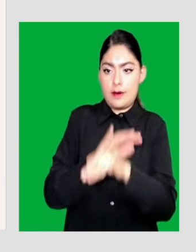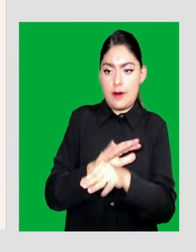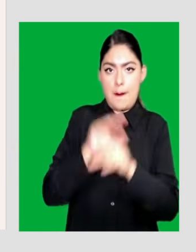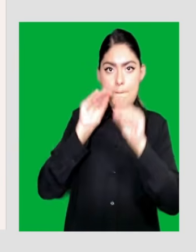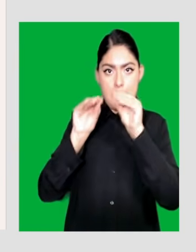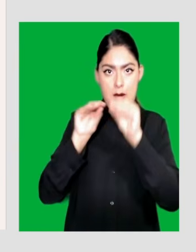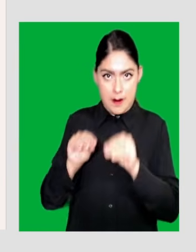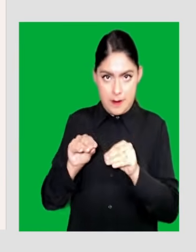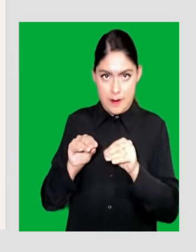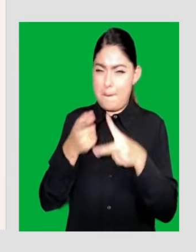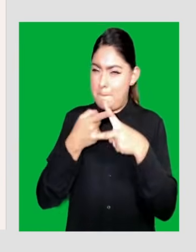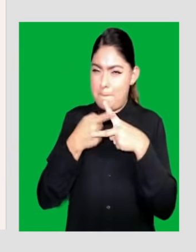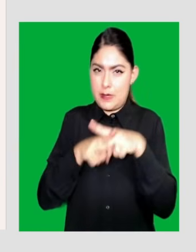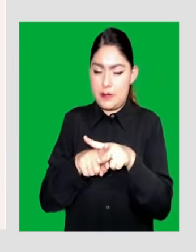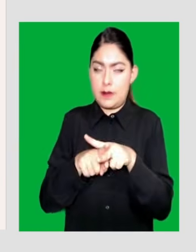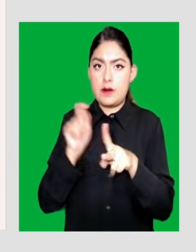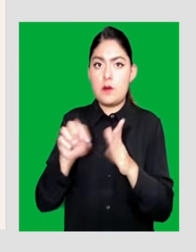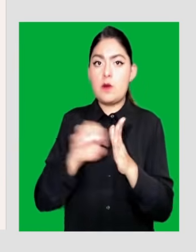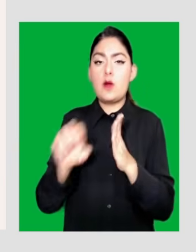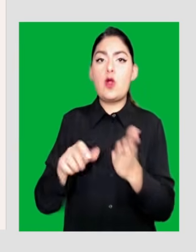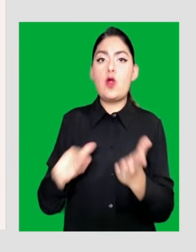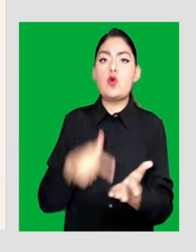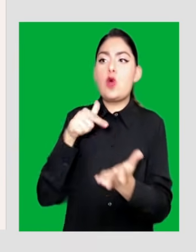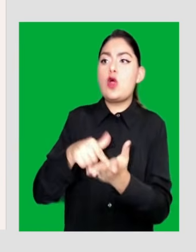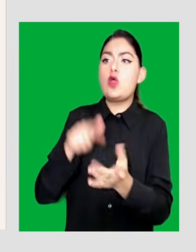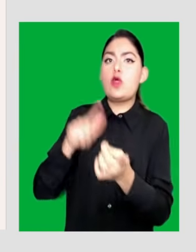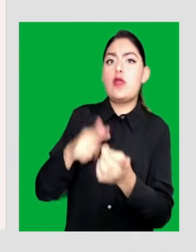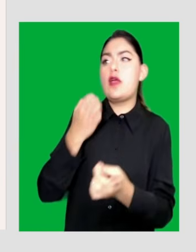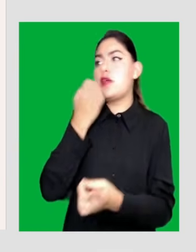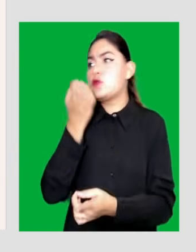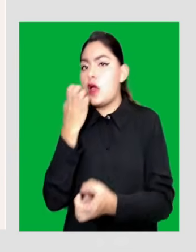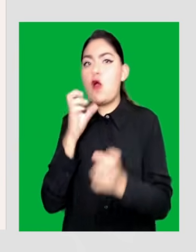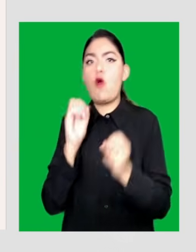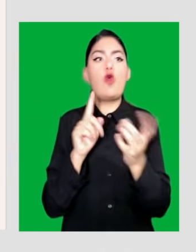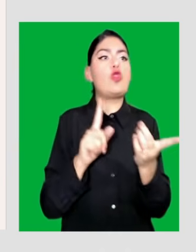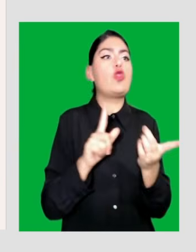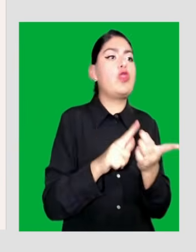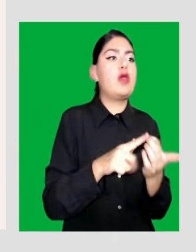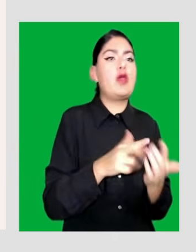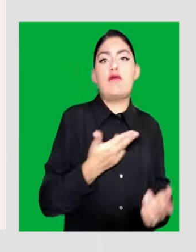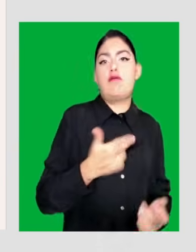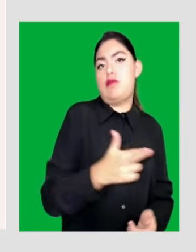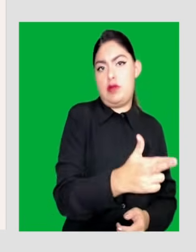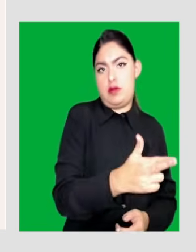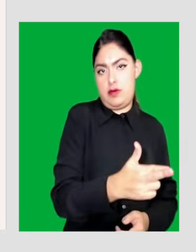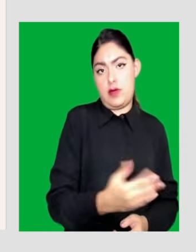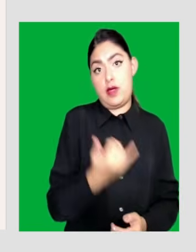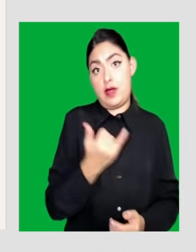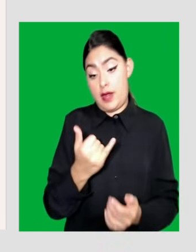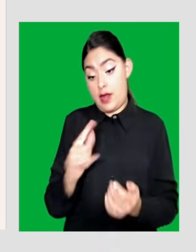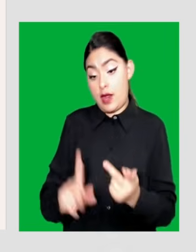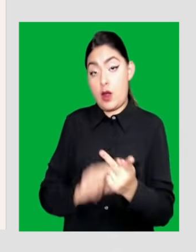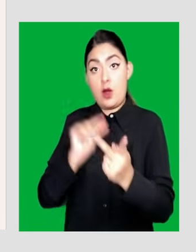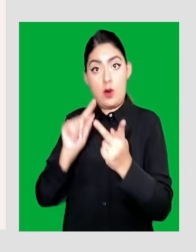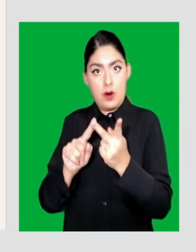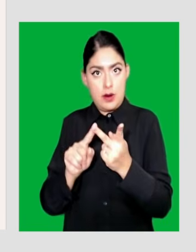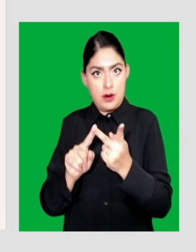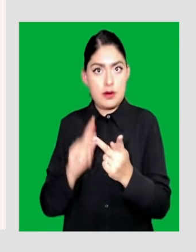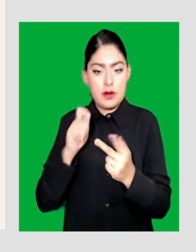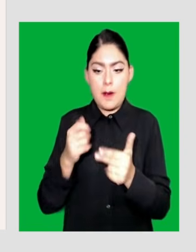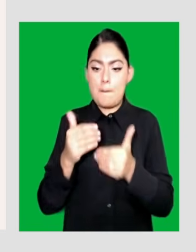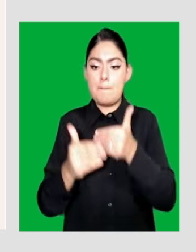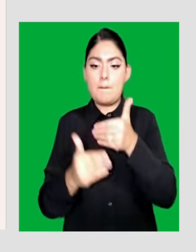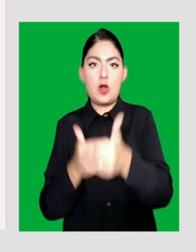decisiones. Ahora veamos el flujo de trabajo en un SIG. Se divide en 3 etapas: input